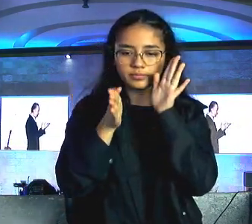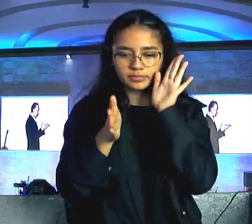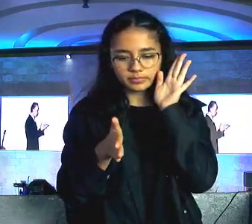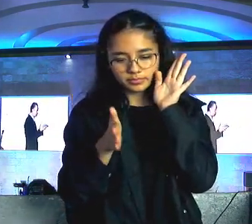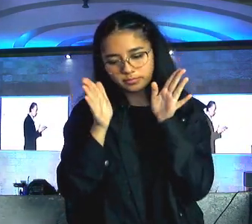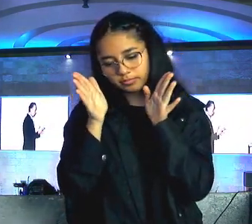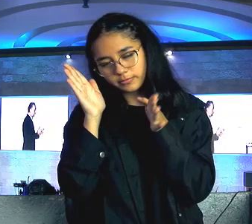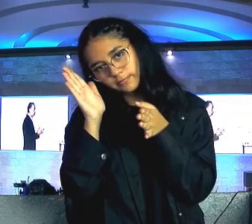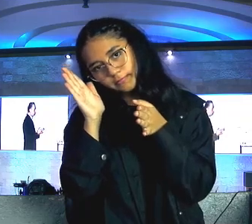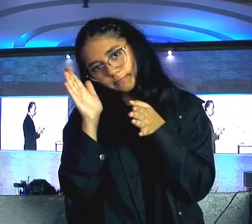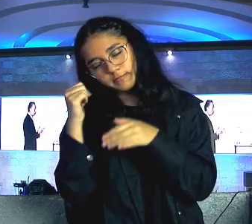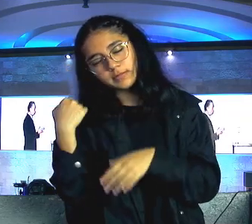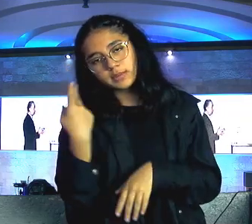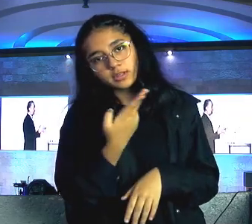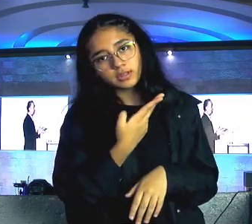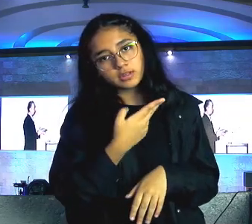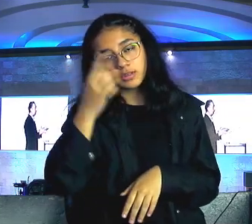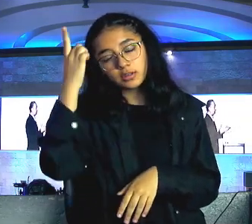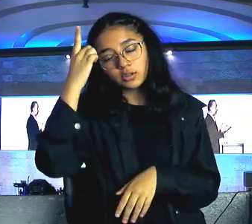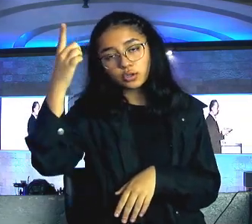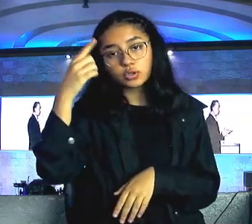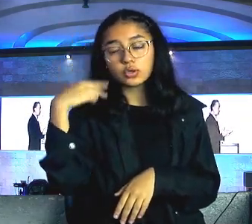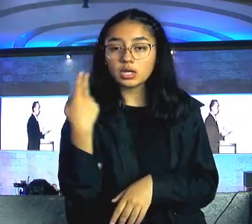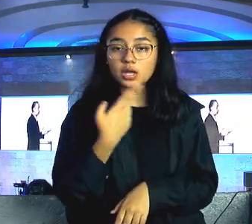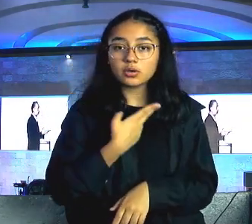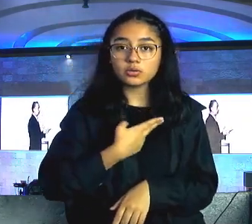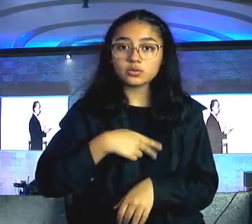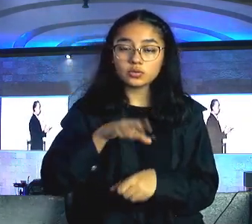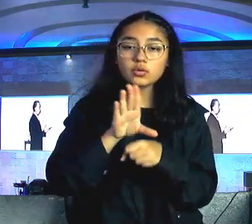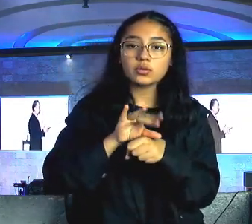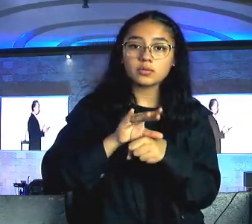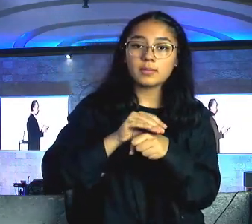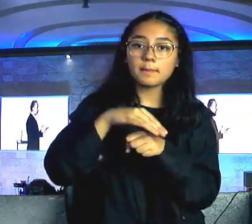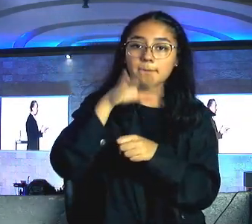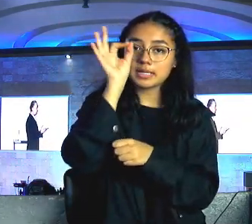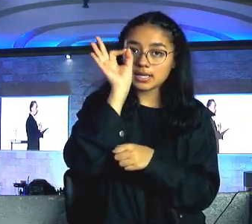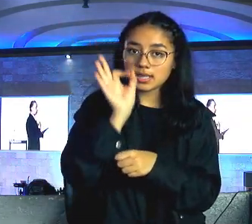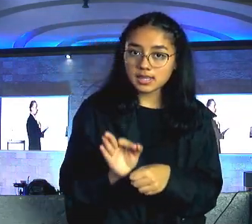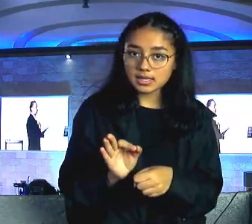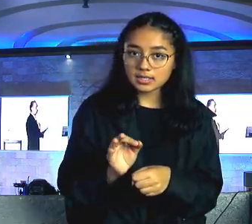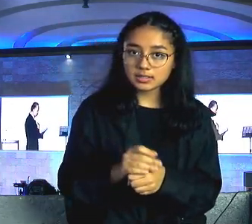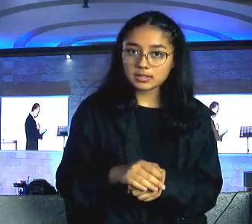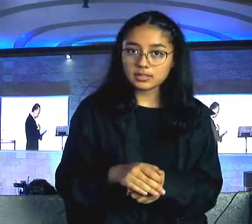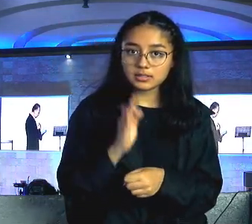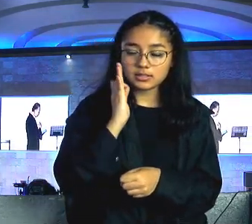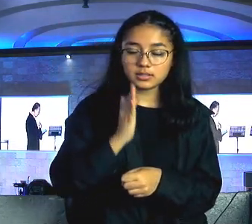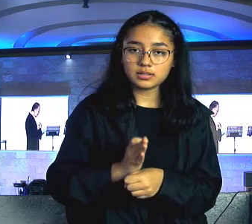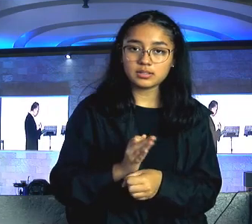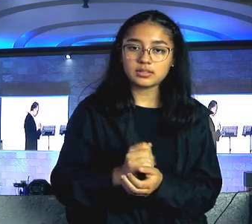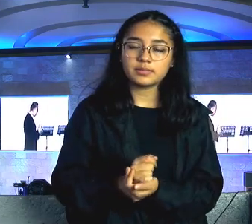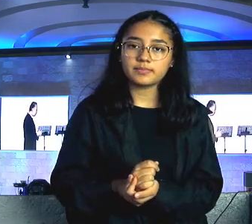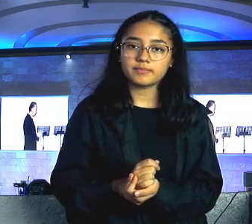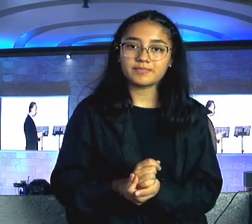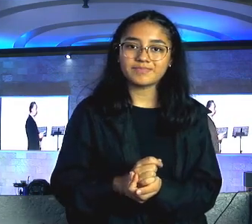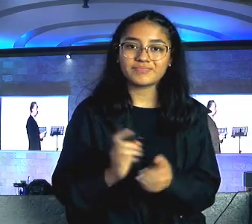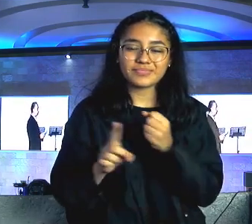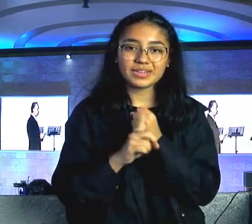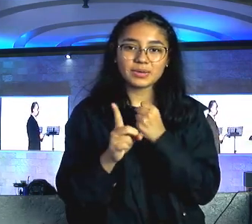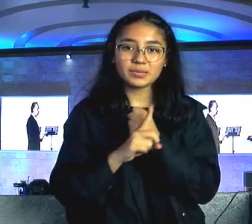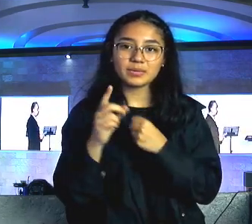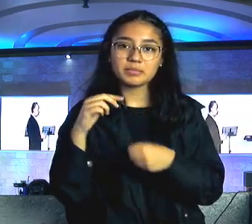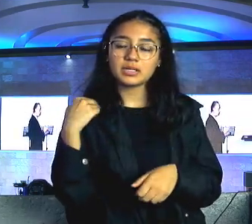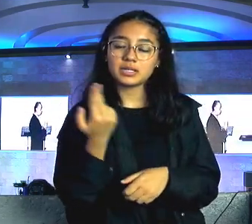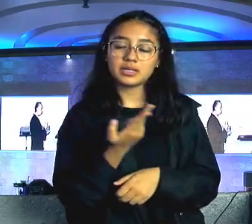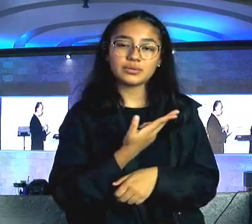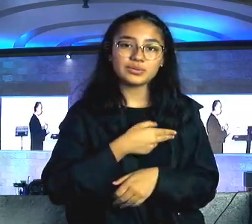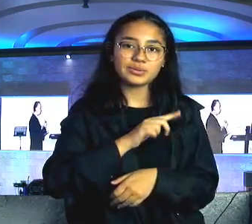línea específica, Dios nos dio la gracia de decidir. El problema es que a veces tomamos las peores decisiones.